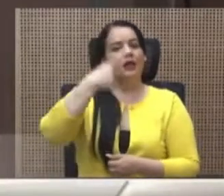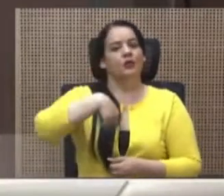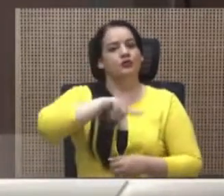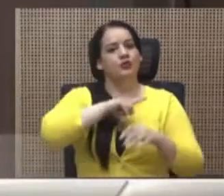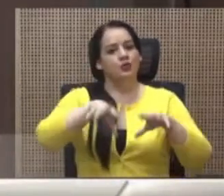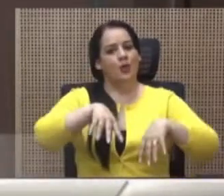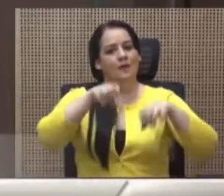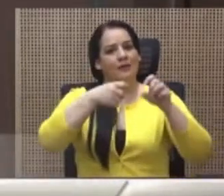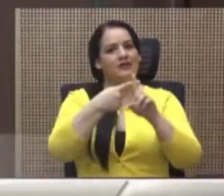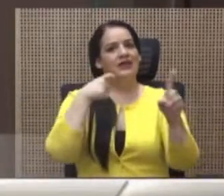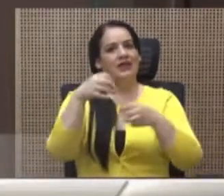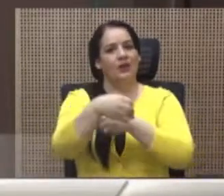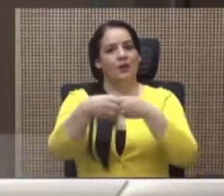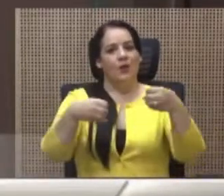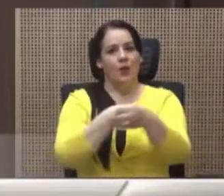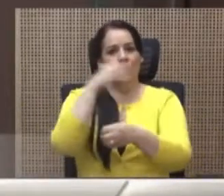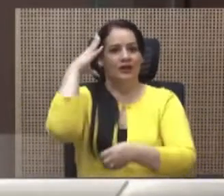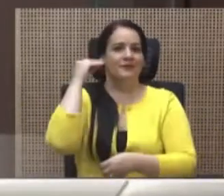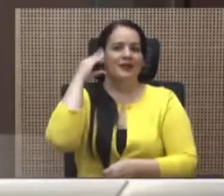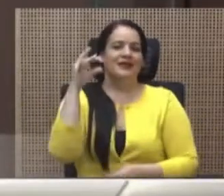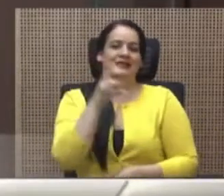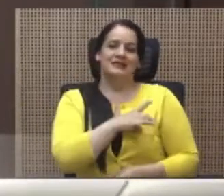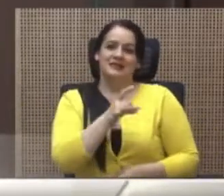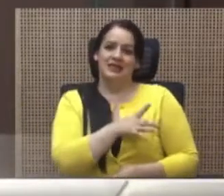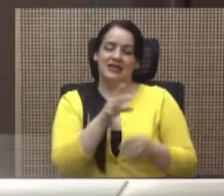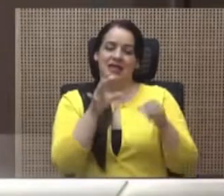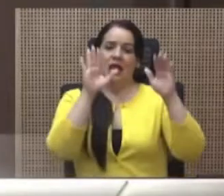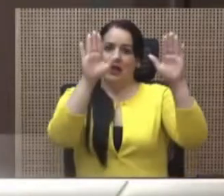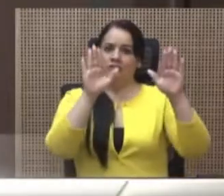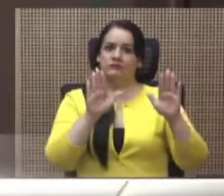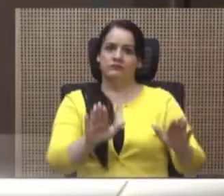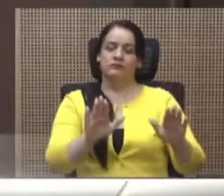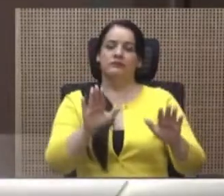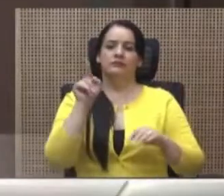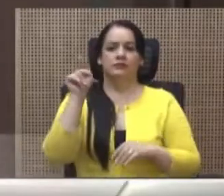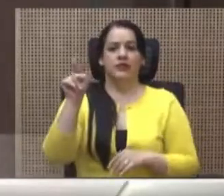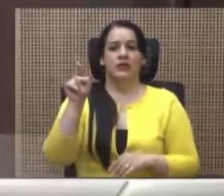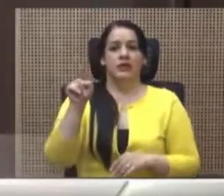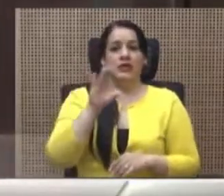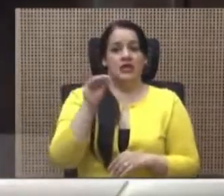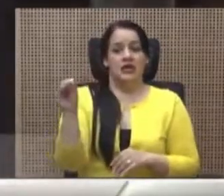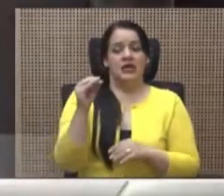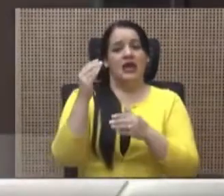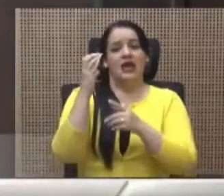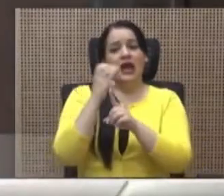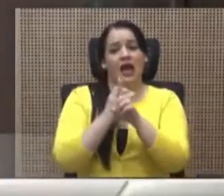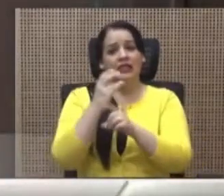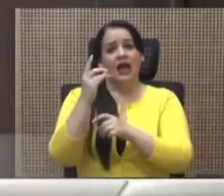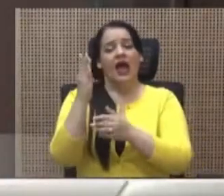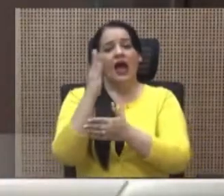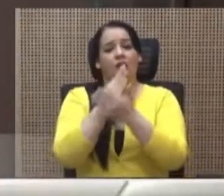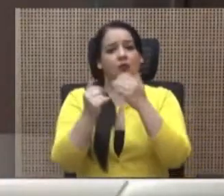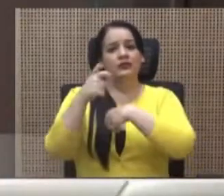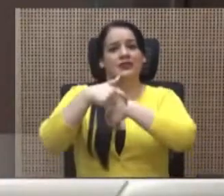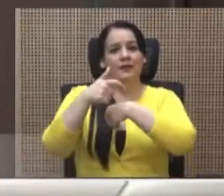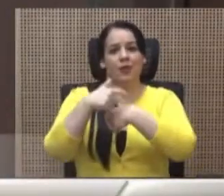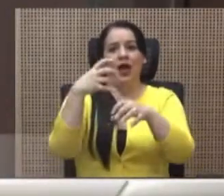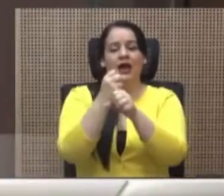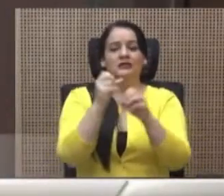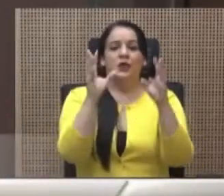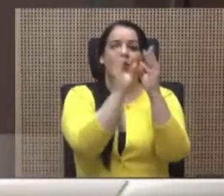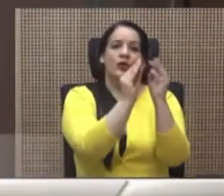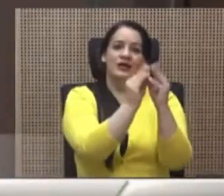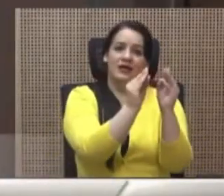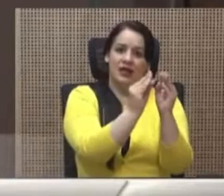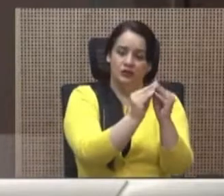el despacho de una experiencia en chile que ha sido sumamente exitosa que cada cierto tiempo hacen un congreso académico sobre desafíos del futuro